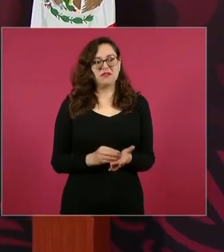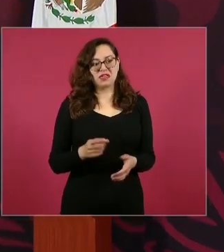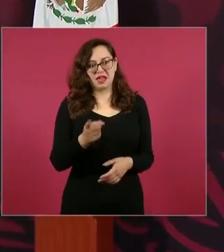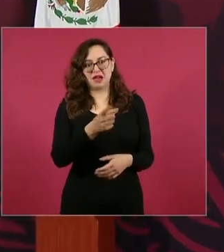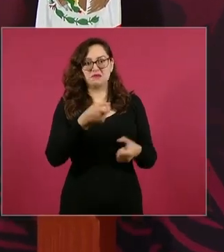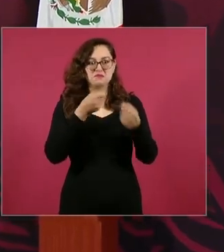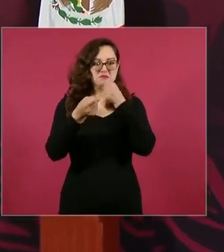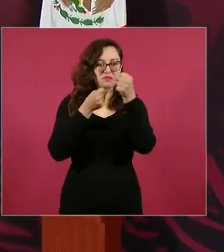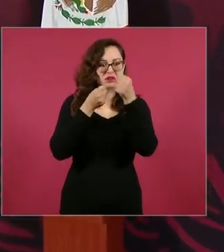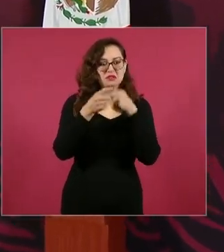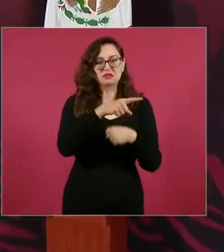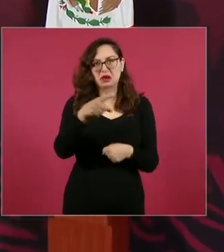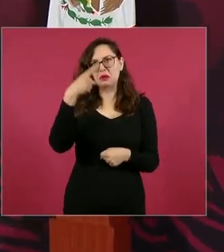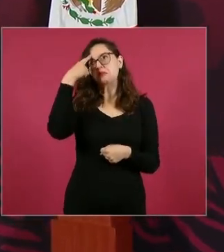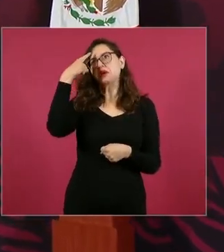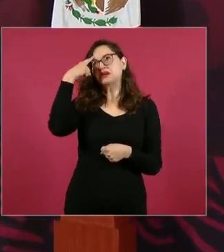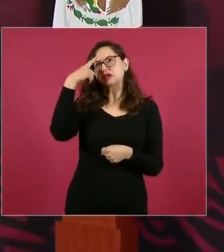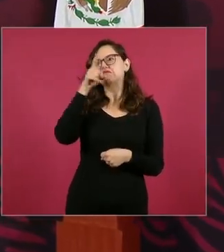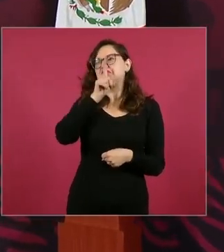desde hace